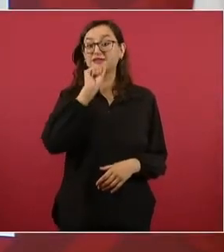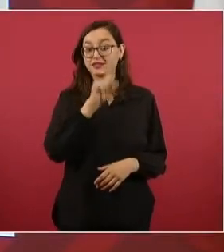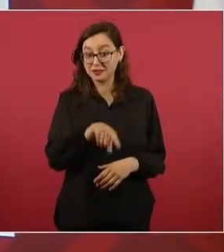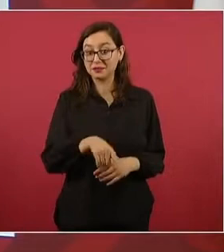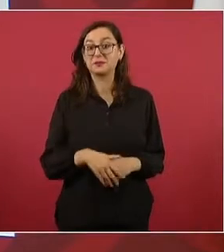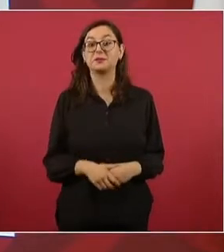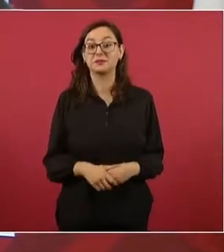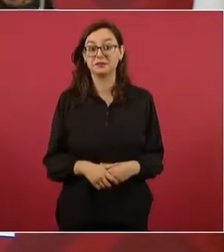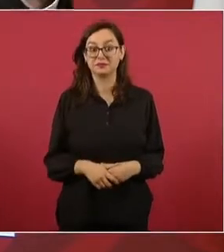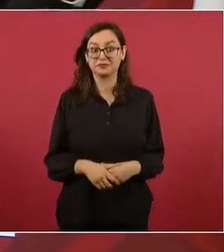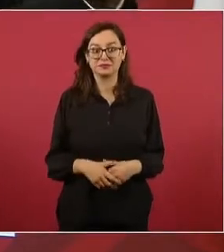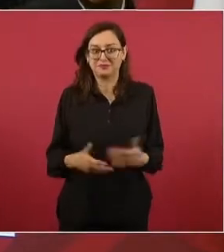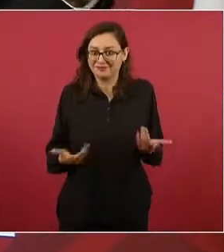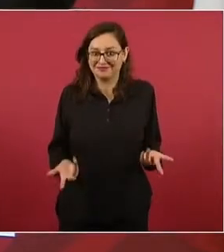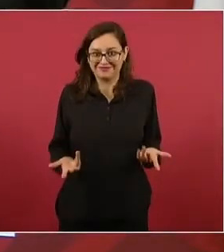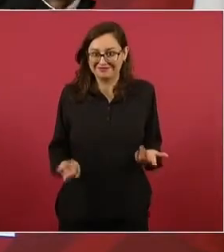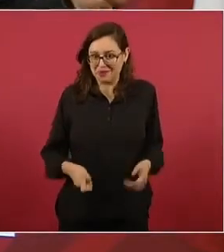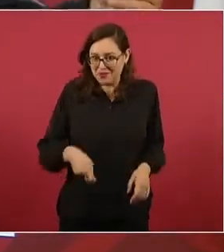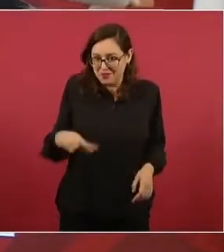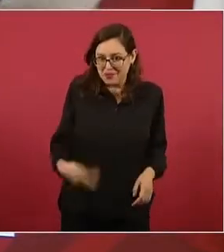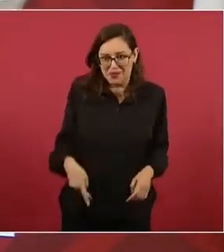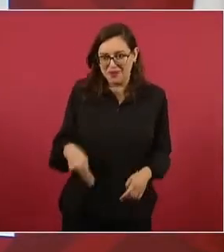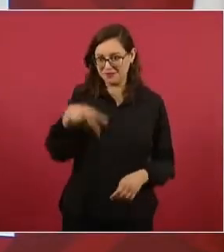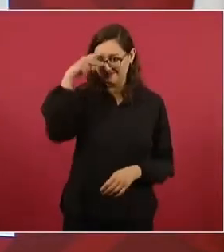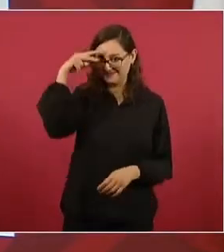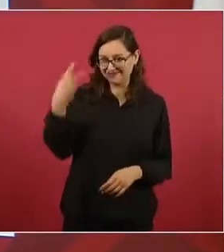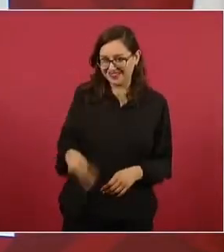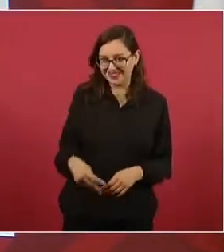pues es México, ¿no?